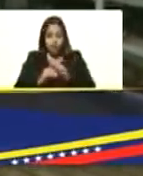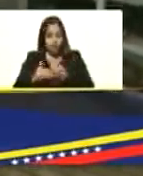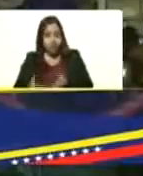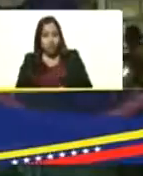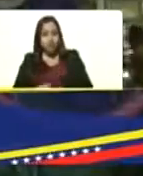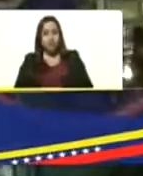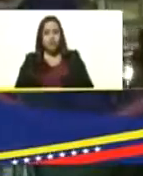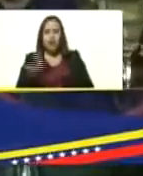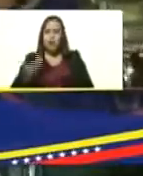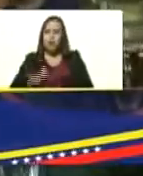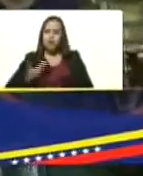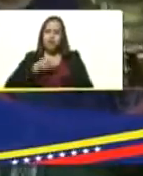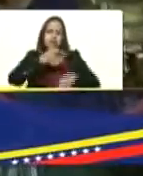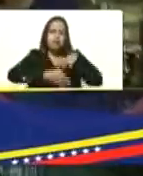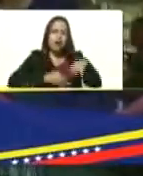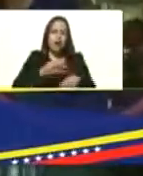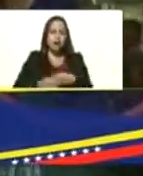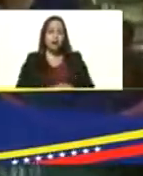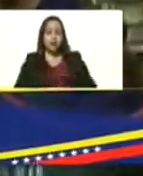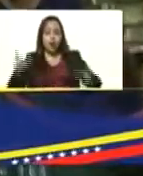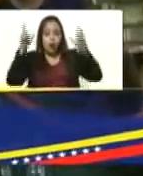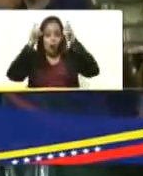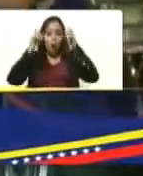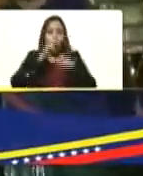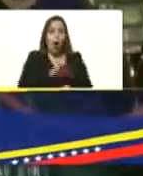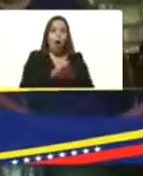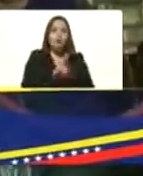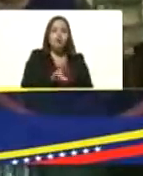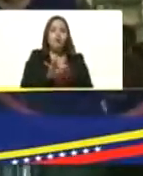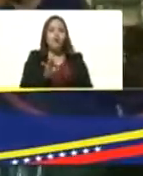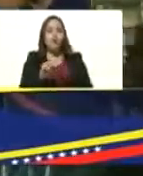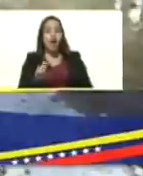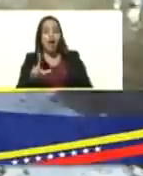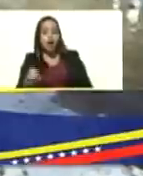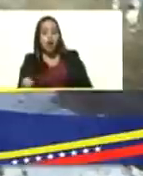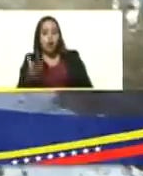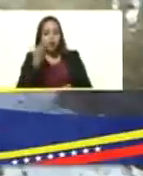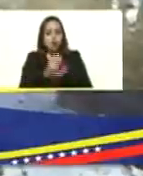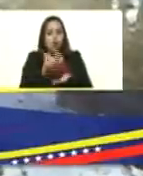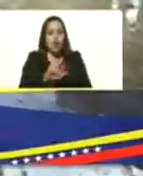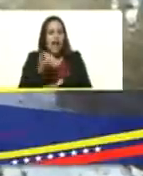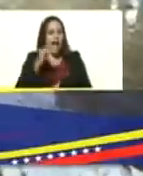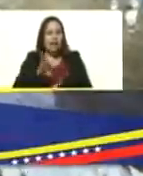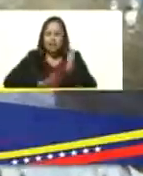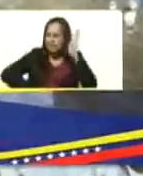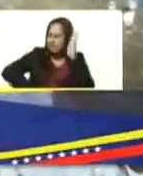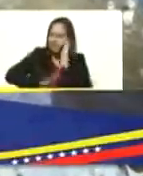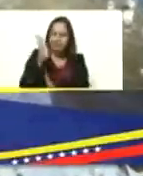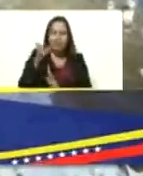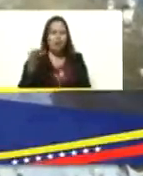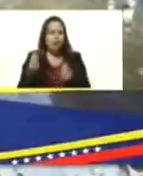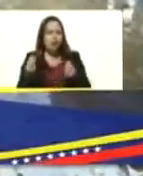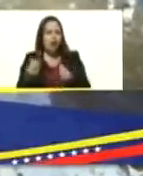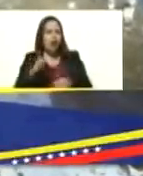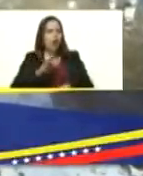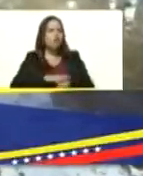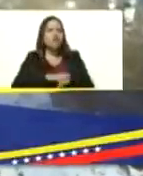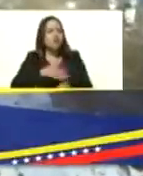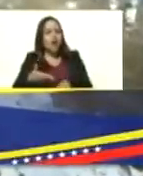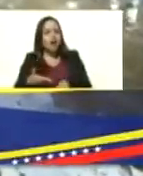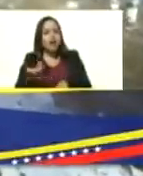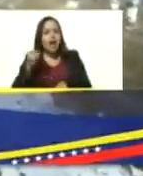destacar presidente que la ganadería bufalina en el estado de monagas viene creciendo de manera exponencial debido a su